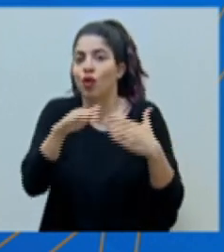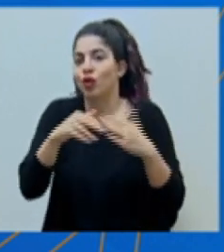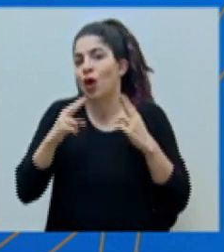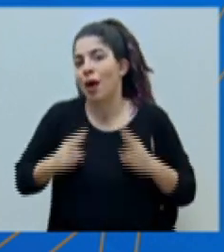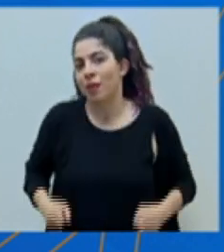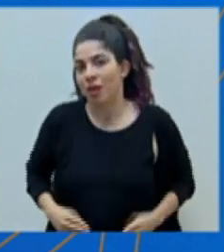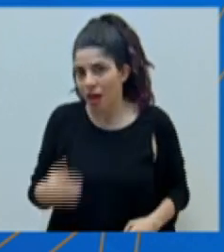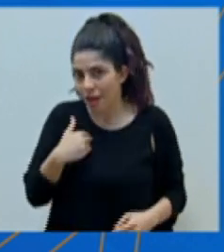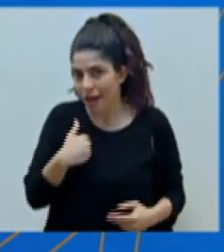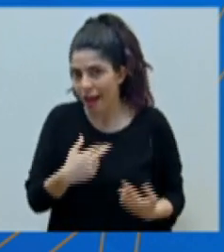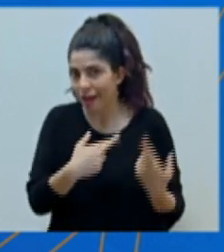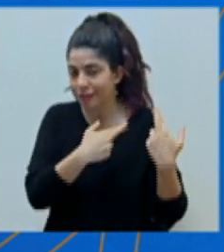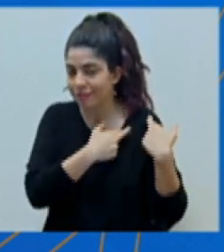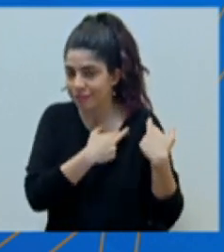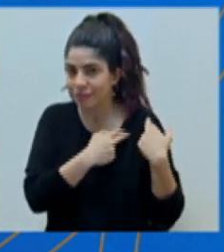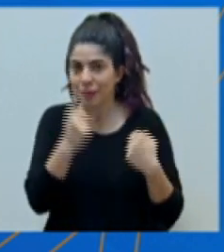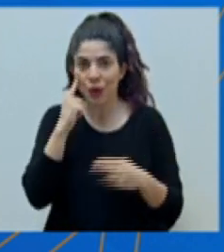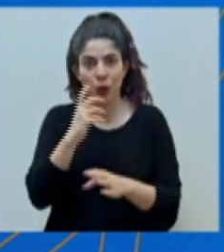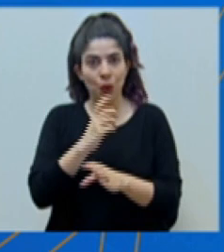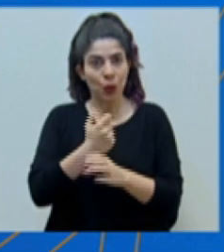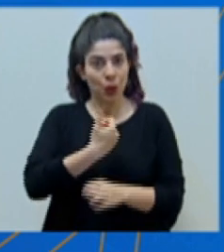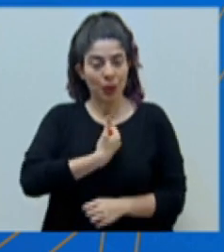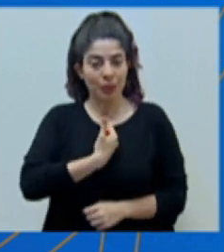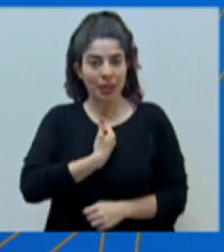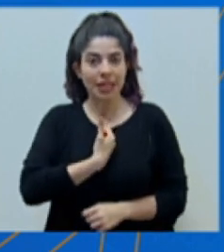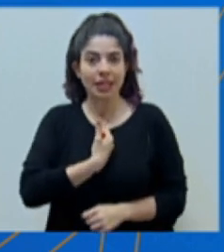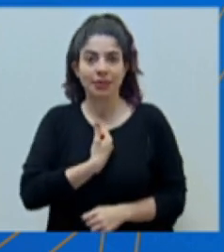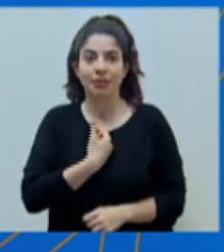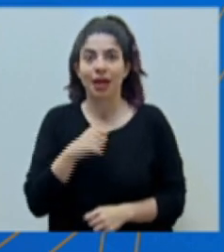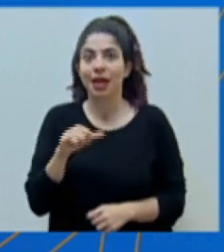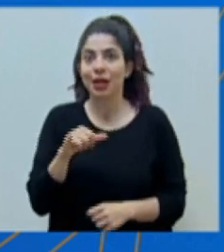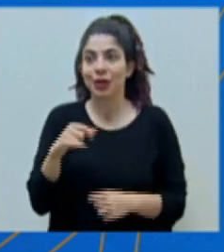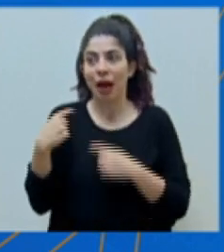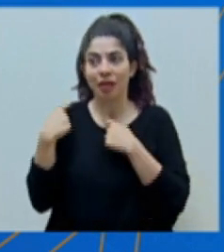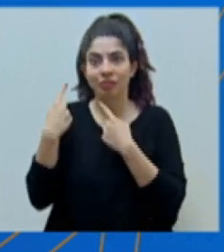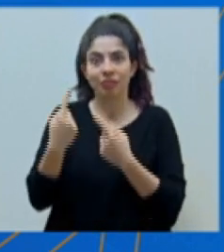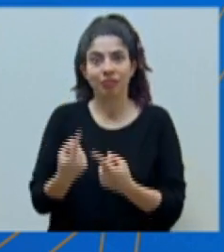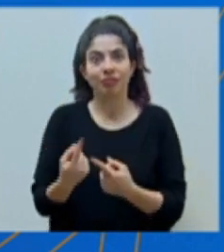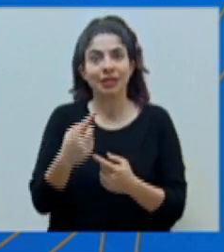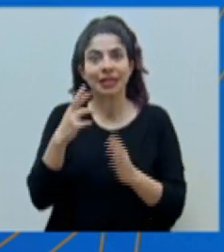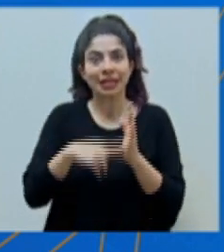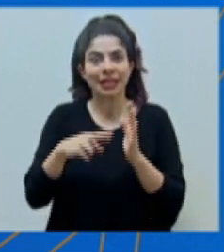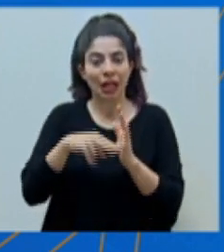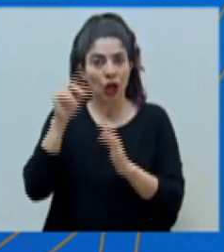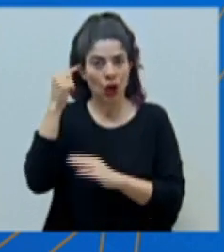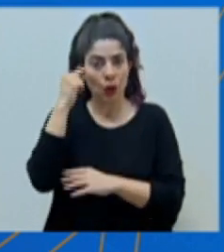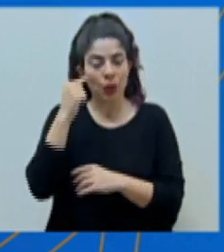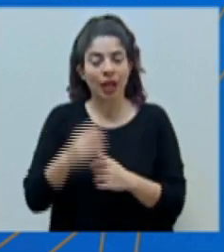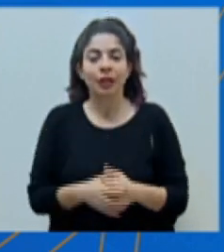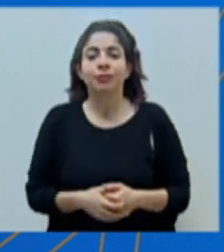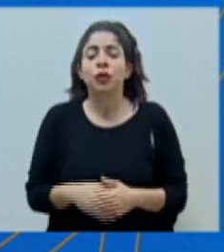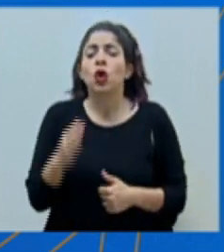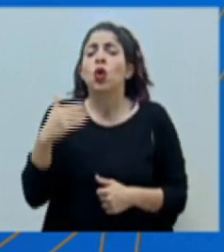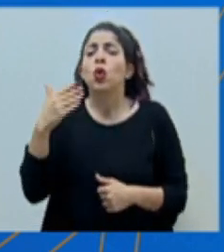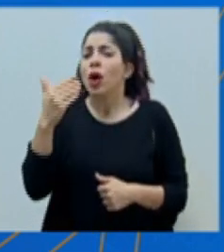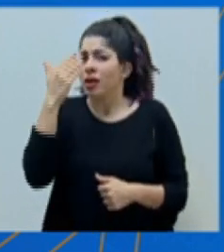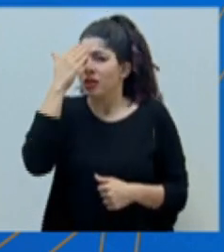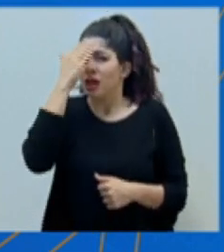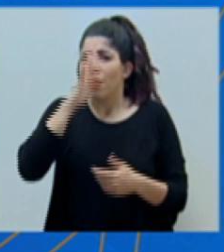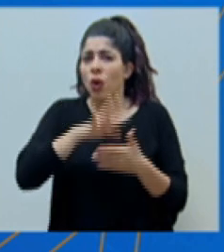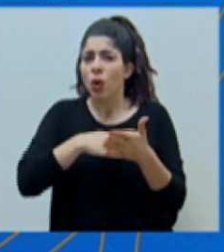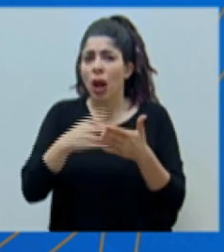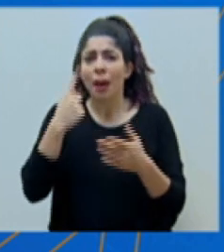país en términos de cuidarnos como nos hemos sido reiterados en gobierno. ¿Cuándo se sabrá el horario de